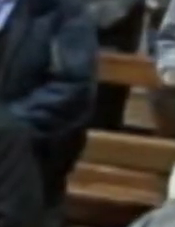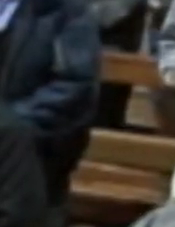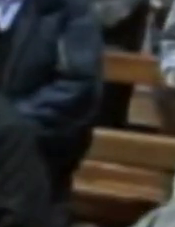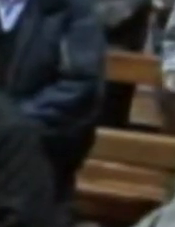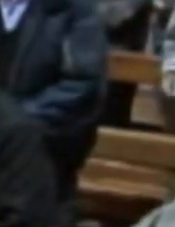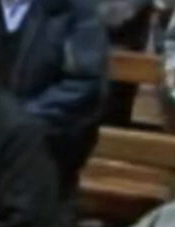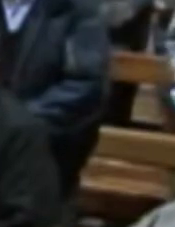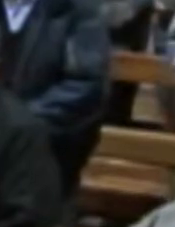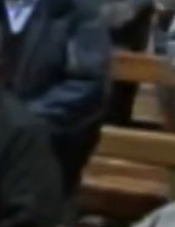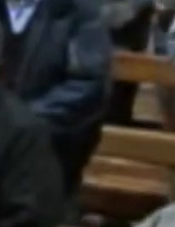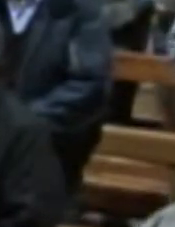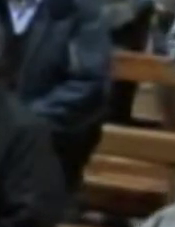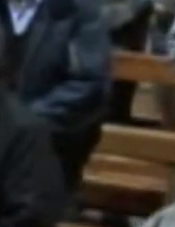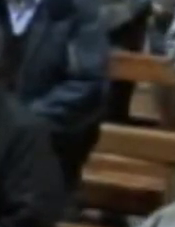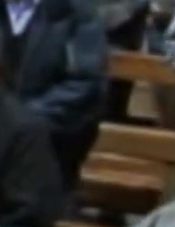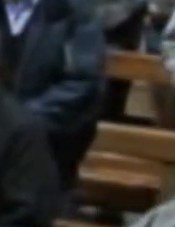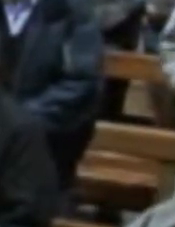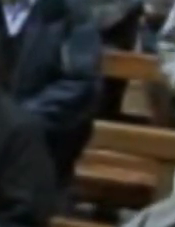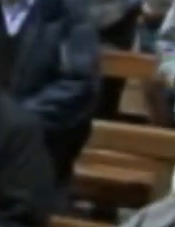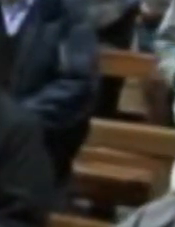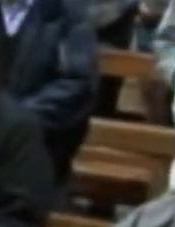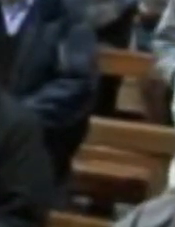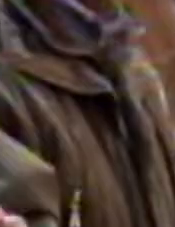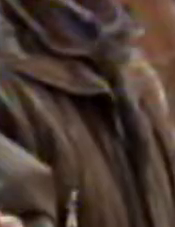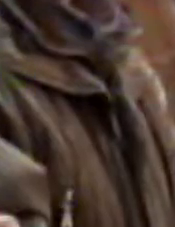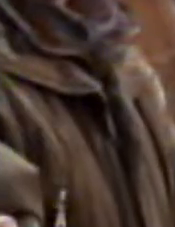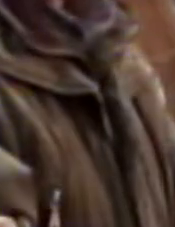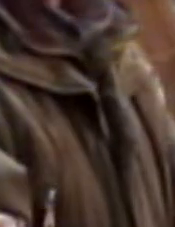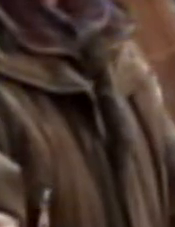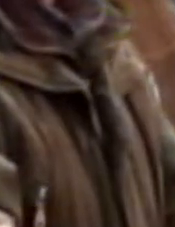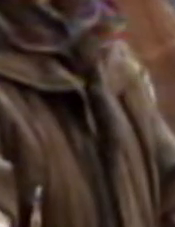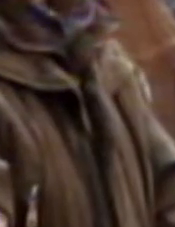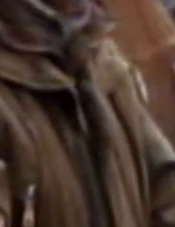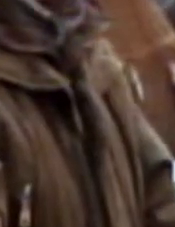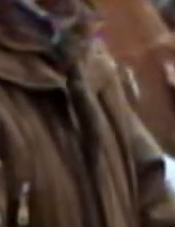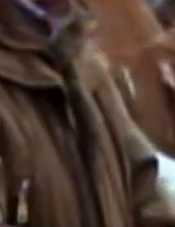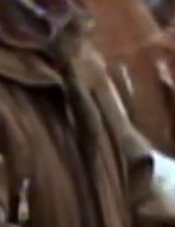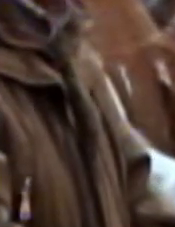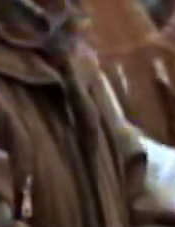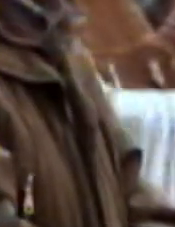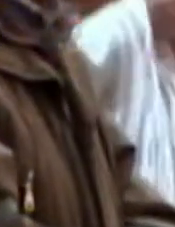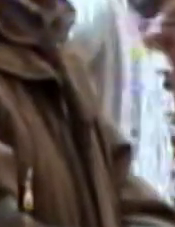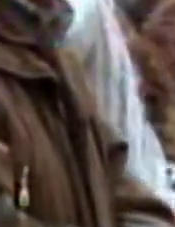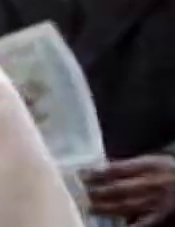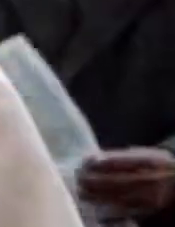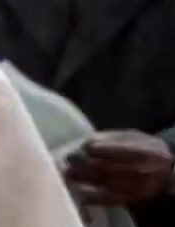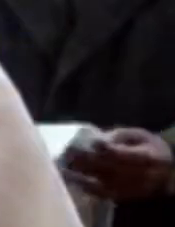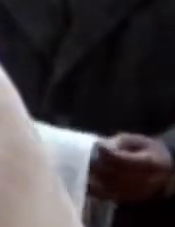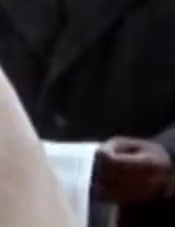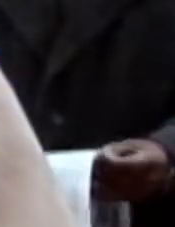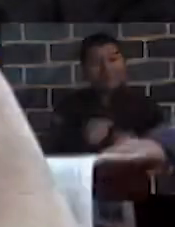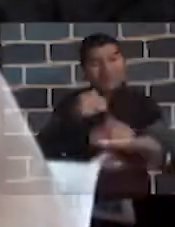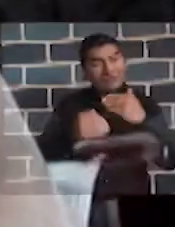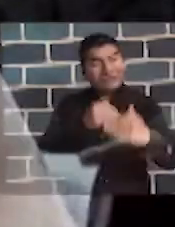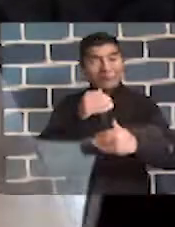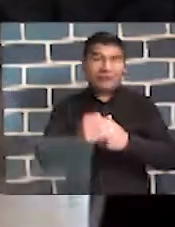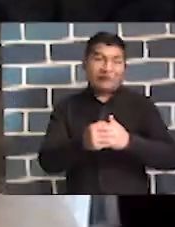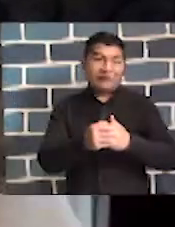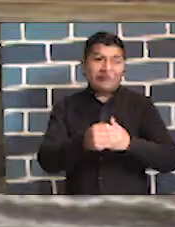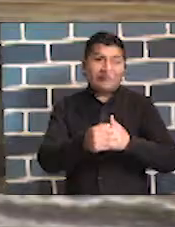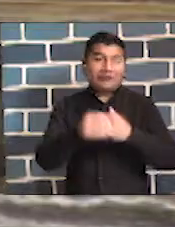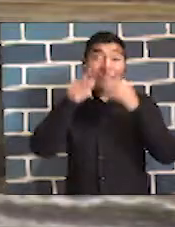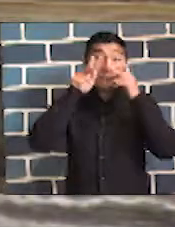al cuidado de la casa común y hacer cada día un testimonio de Dios viviendo los valores cristianos. Quien